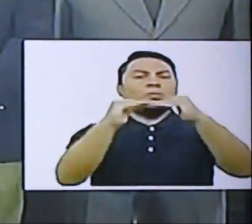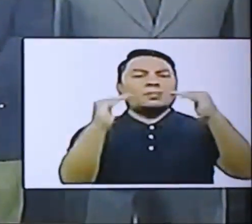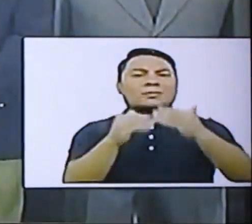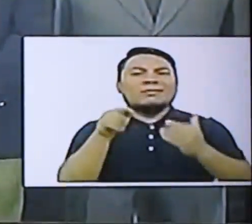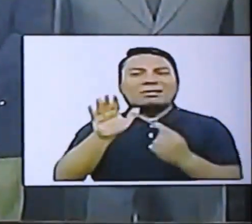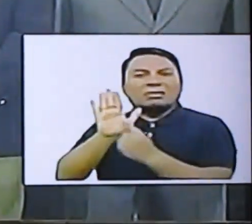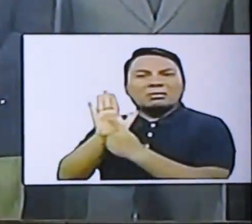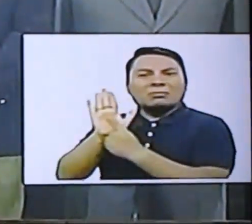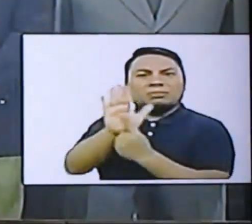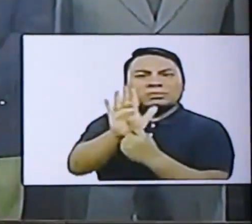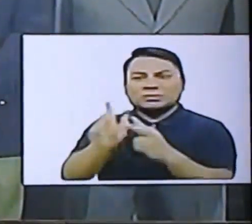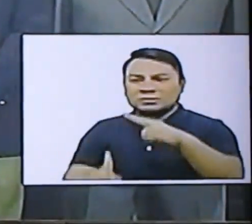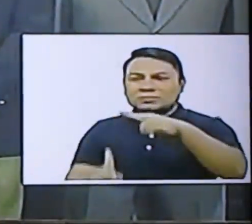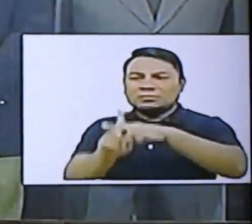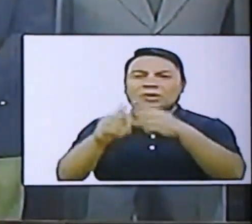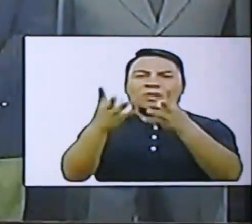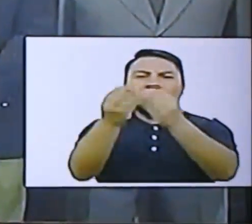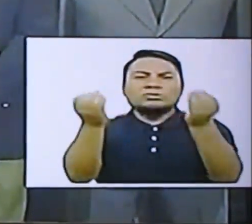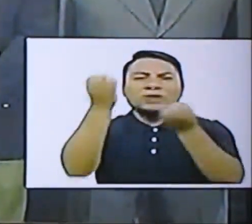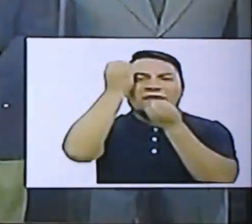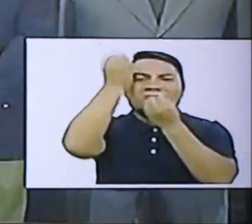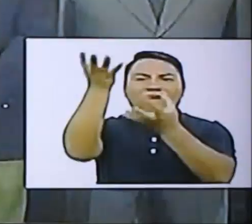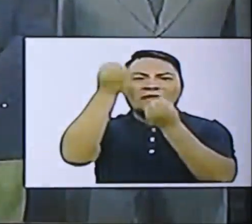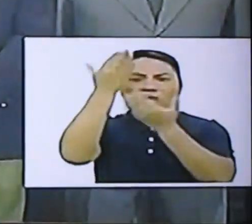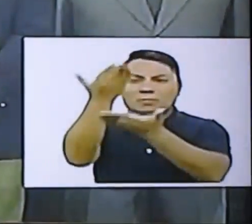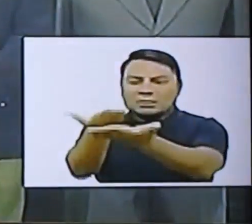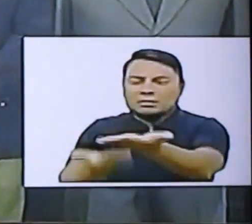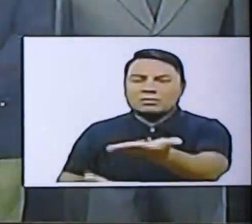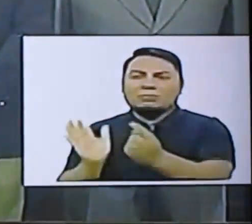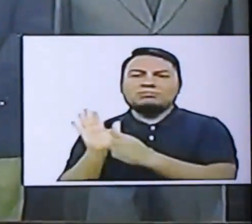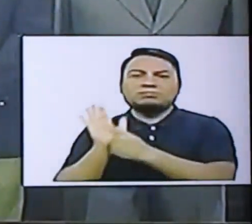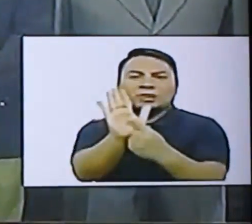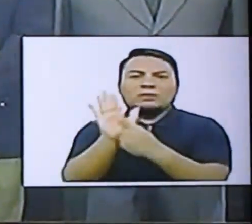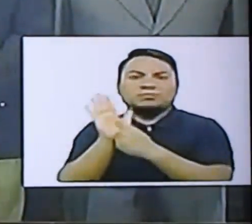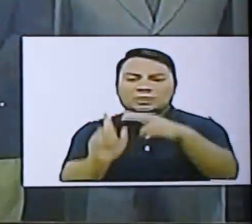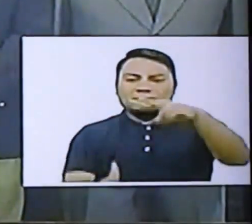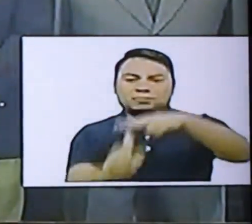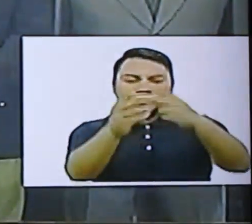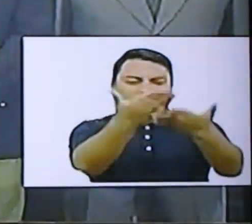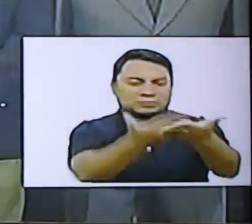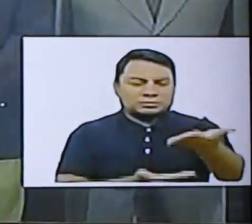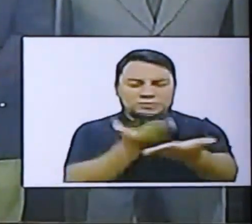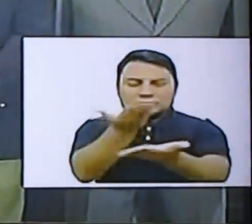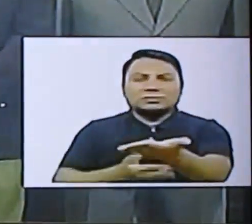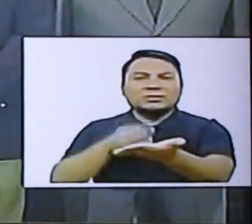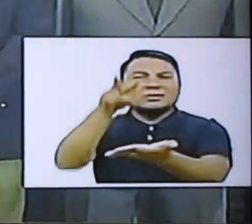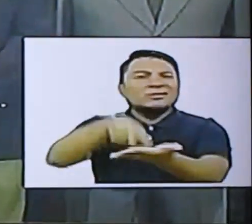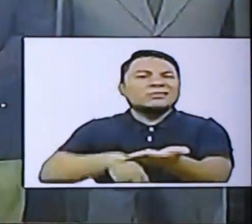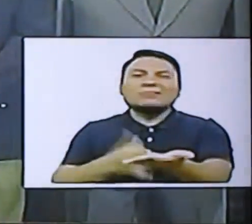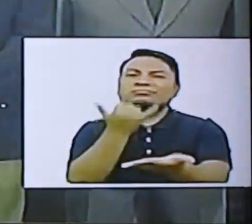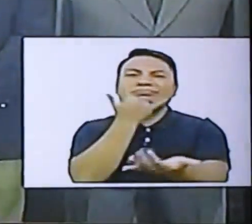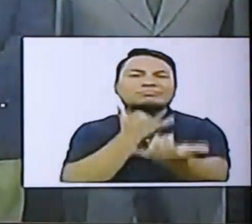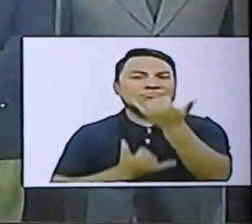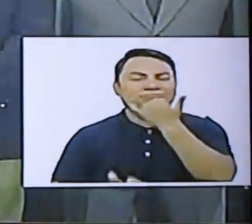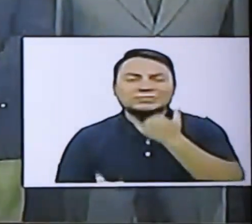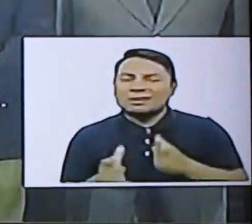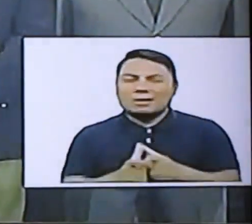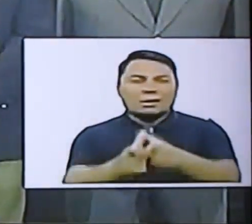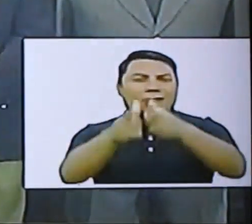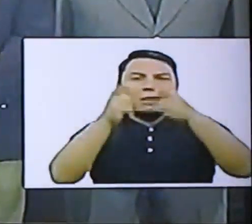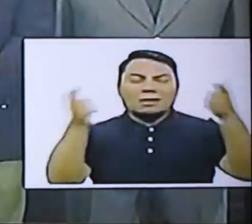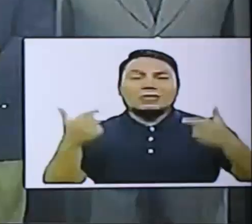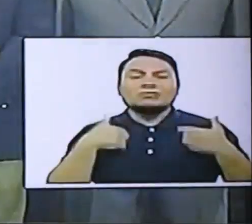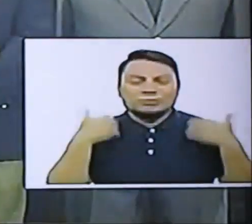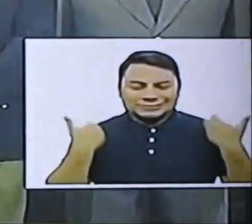una serie de informes defectuosos y que contenían graves errores, como se ha